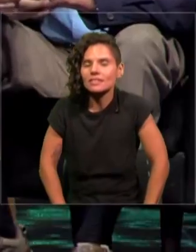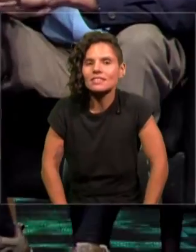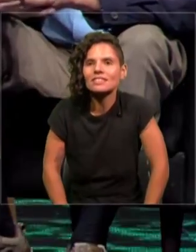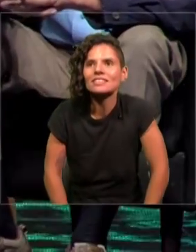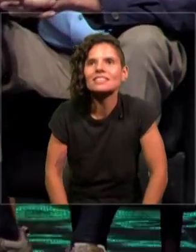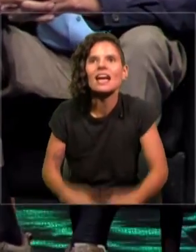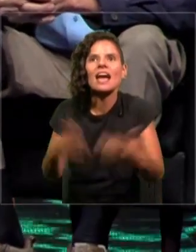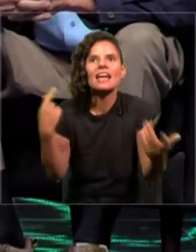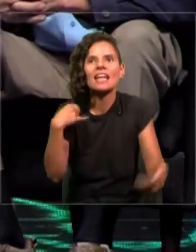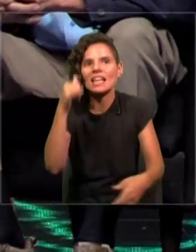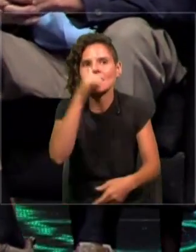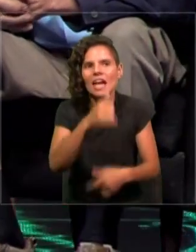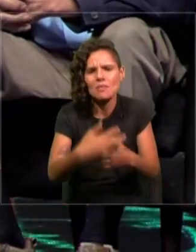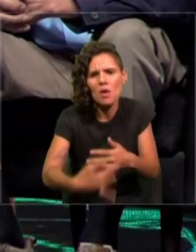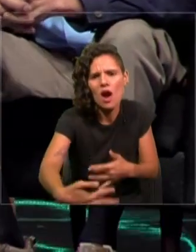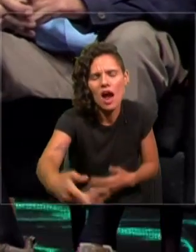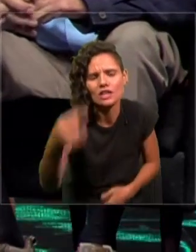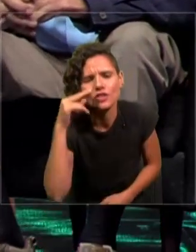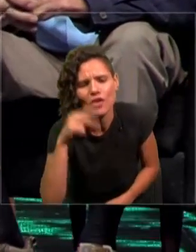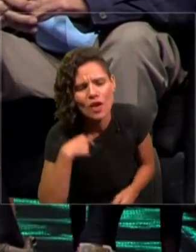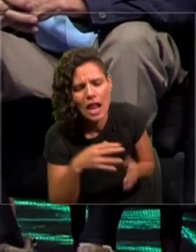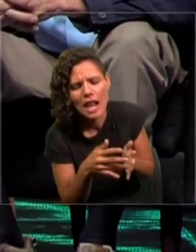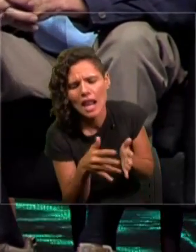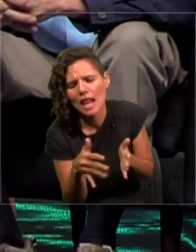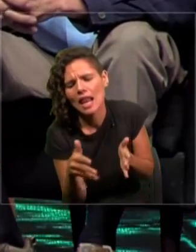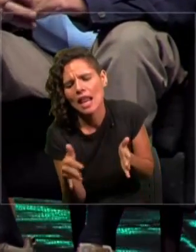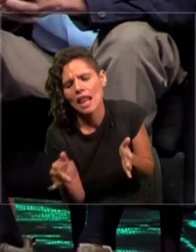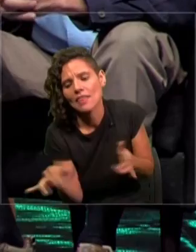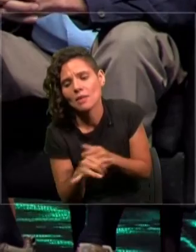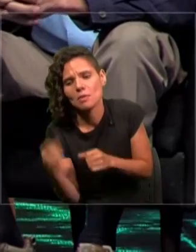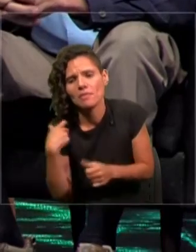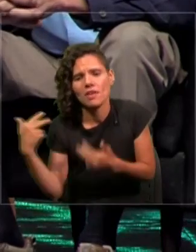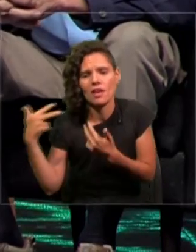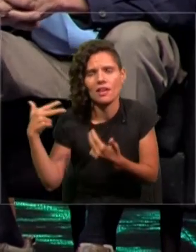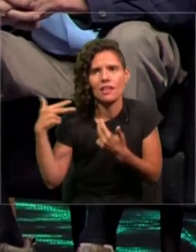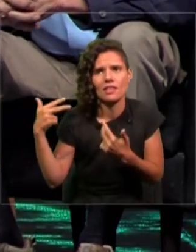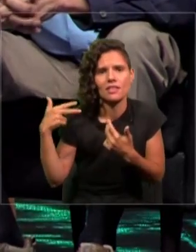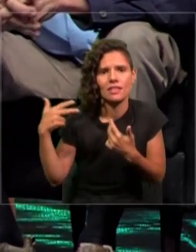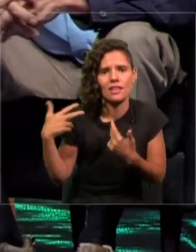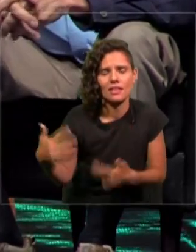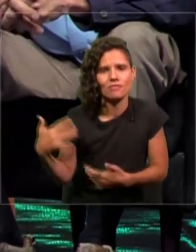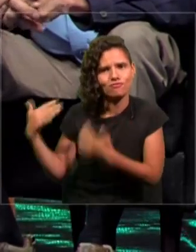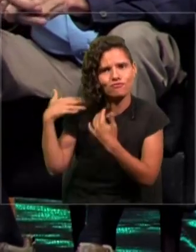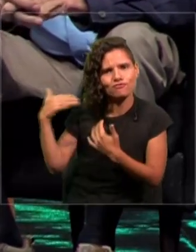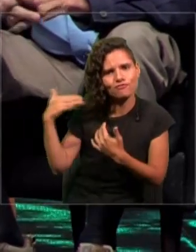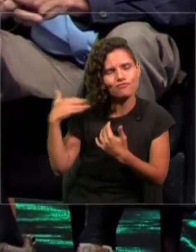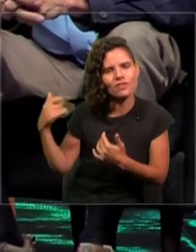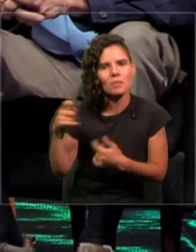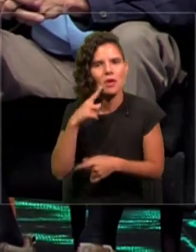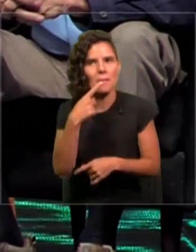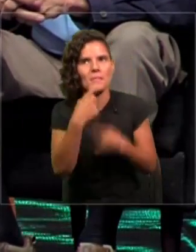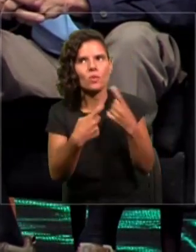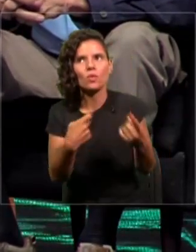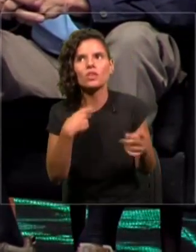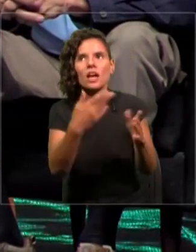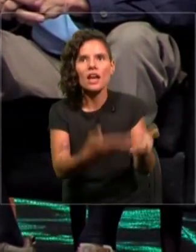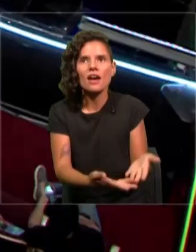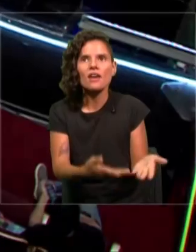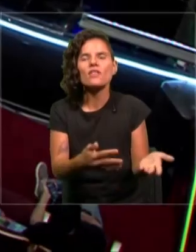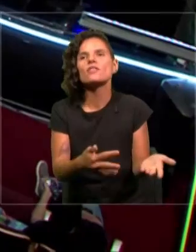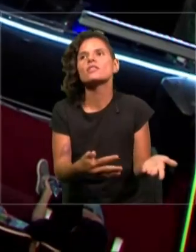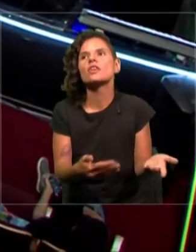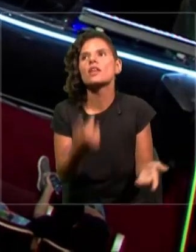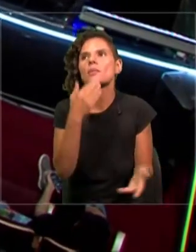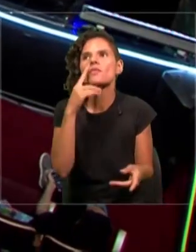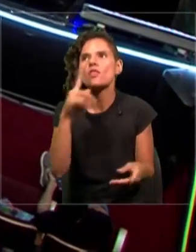Es que vuela el tiempo, yo veo que se me escapan los minutos, después me van a querer colgar por no hacer las otras preguntas. Le mando la palabra a Fernando. Fernando, quiero agregar otro